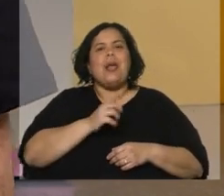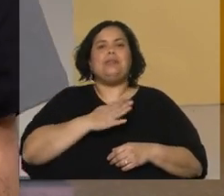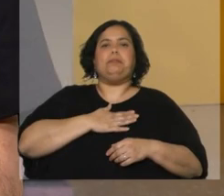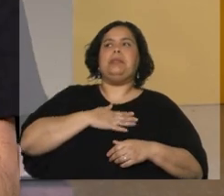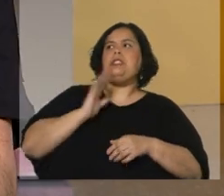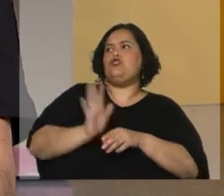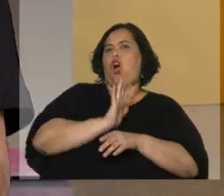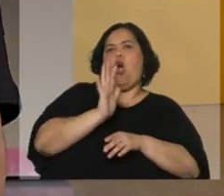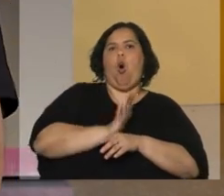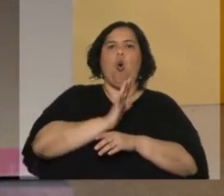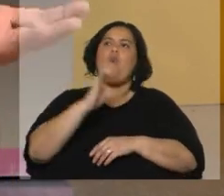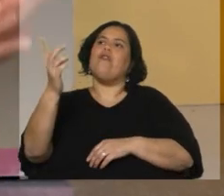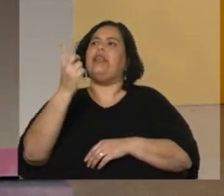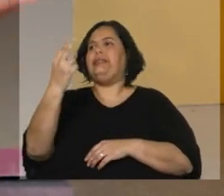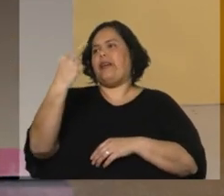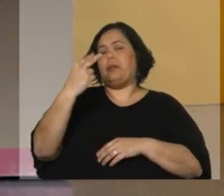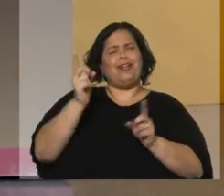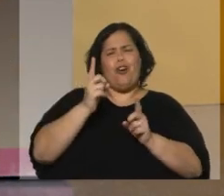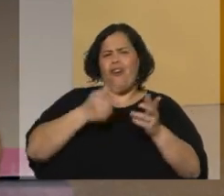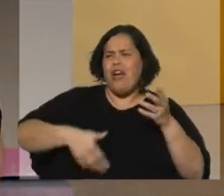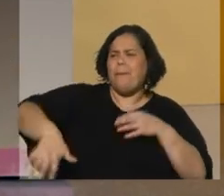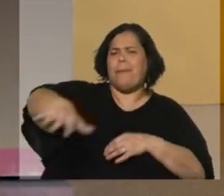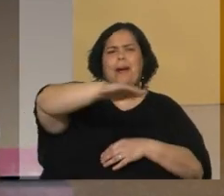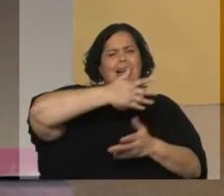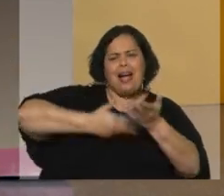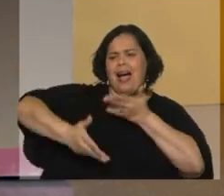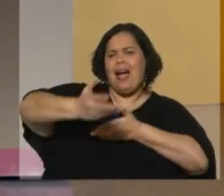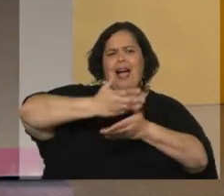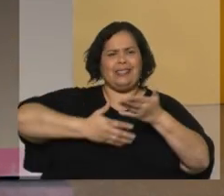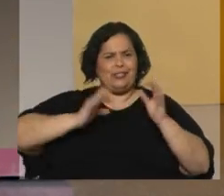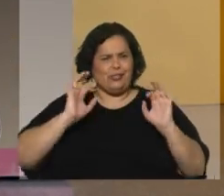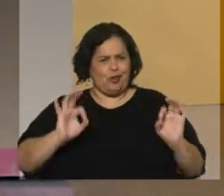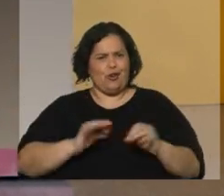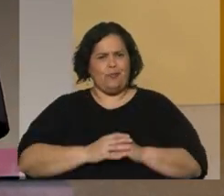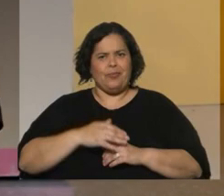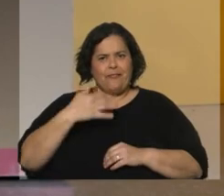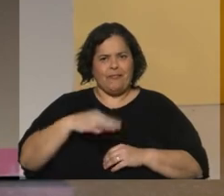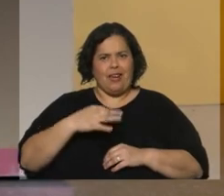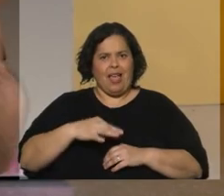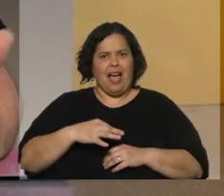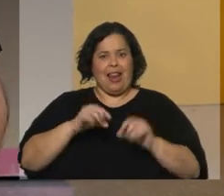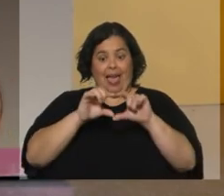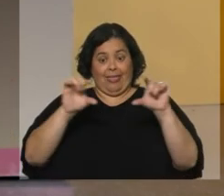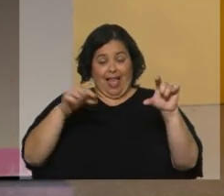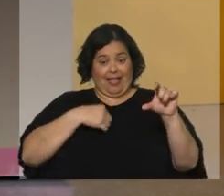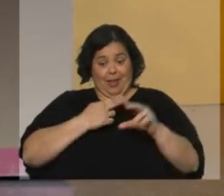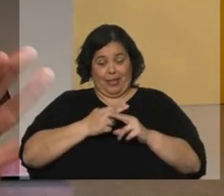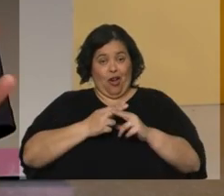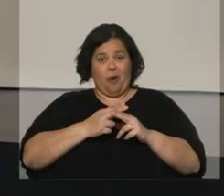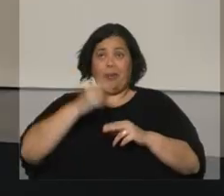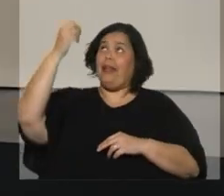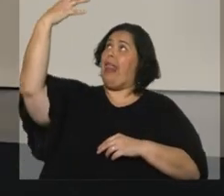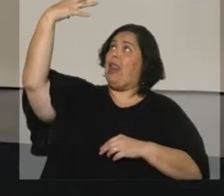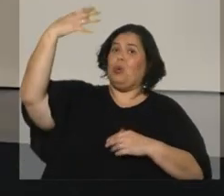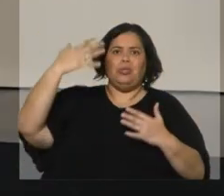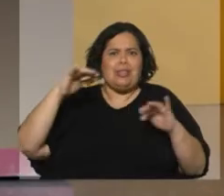y bueno vos venís y a verme no no estamos todos en un mismo espacio Yo tengo un escenario Ya tengo la luz ya la entrada dice mi nombre qué más poder quiero no no necesito